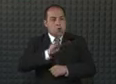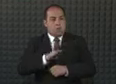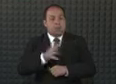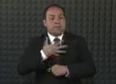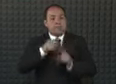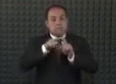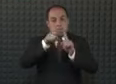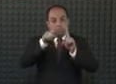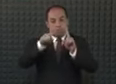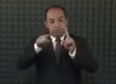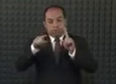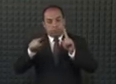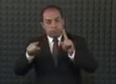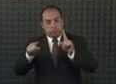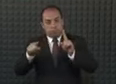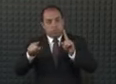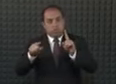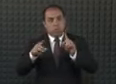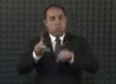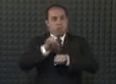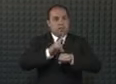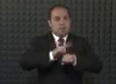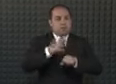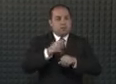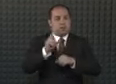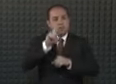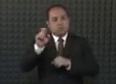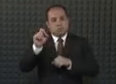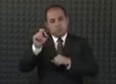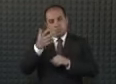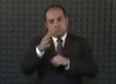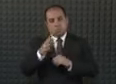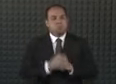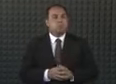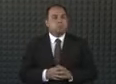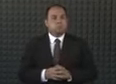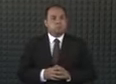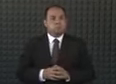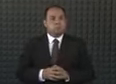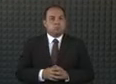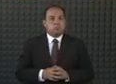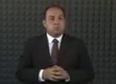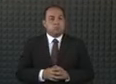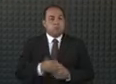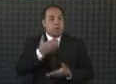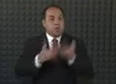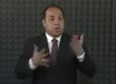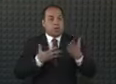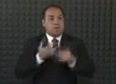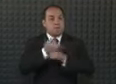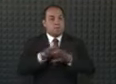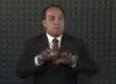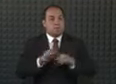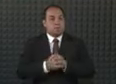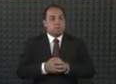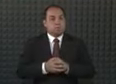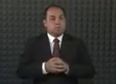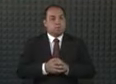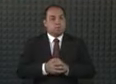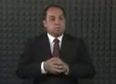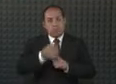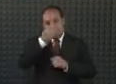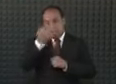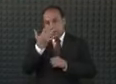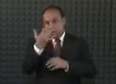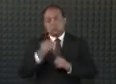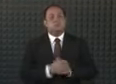bajando de un exceso promedio diario de 120, por ahí si no mal recuerdo, a estar ahora en los datos preliminares de los últimos días cercano a